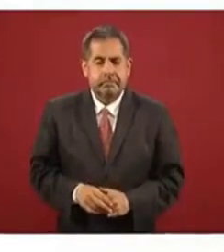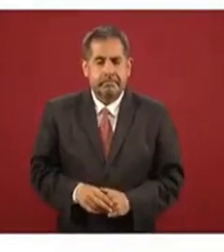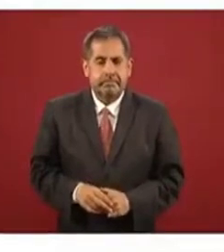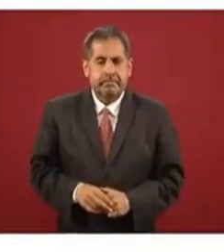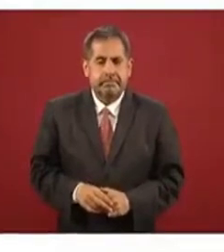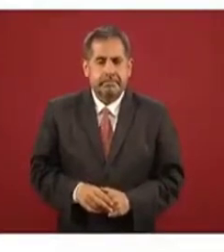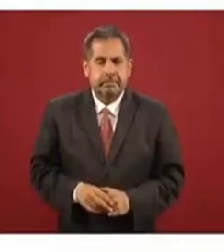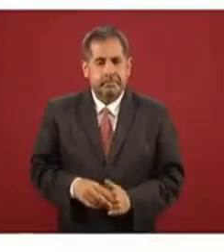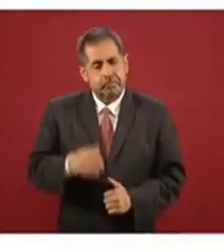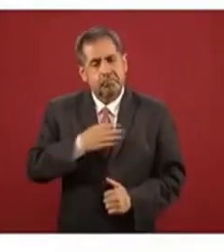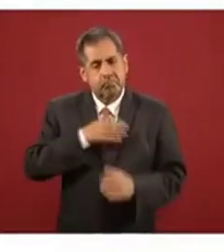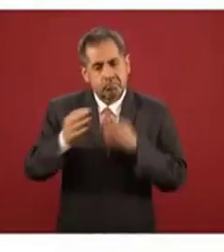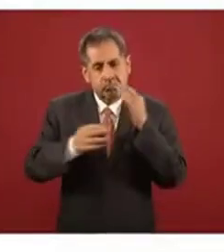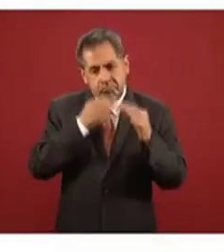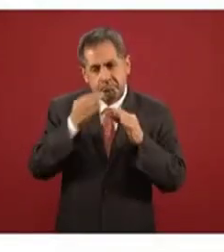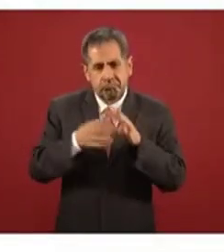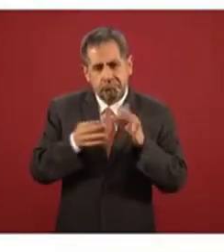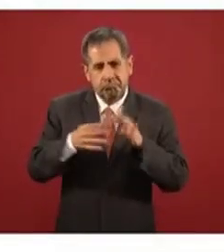Son buenas